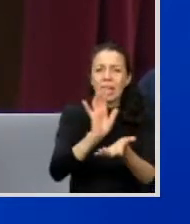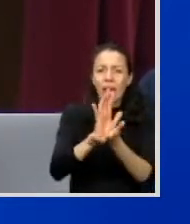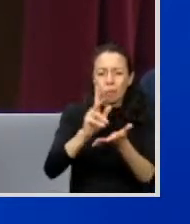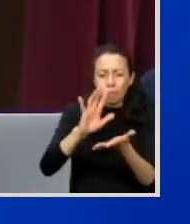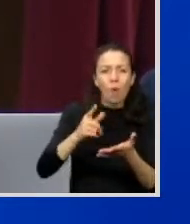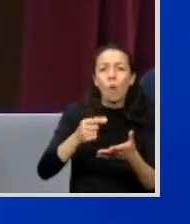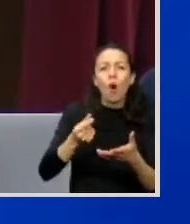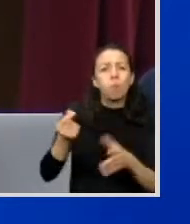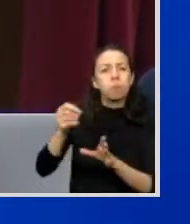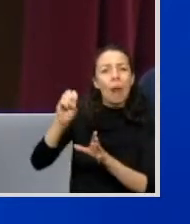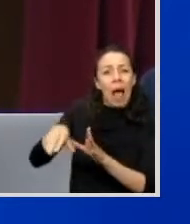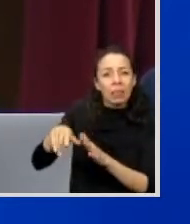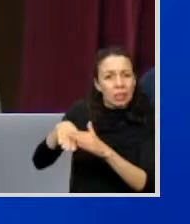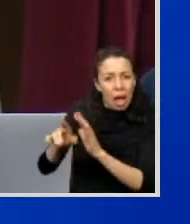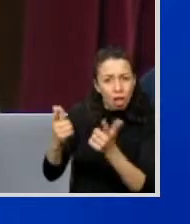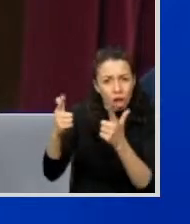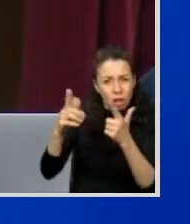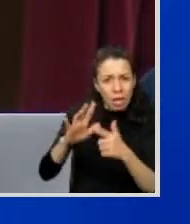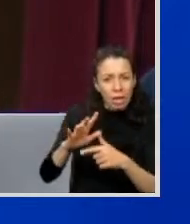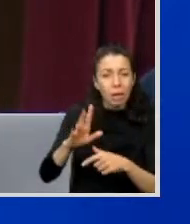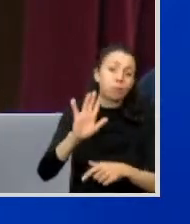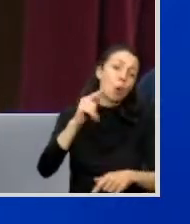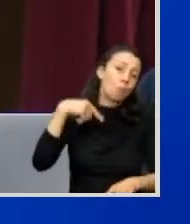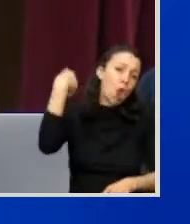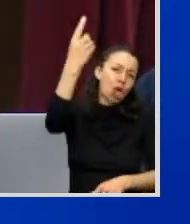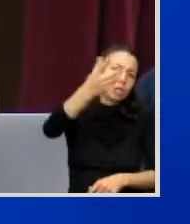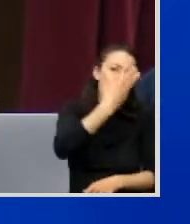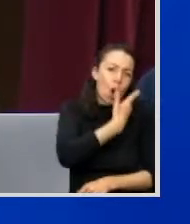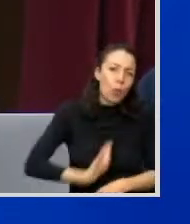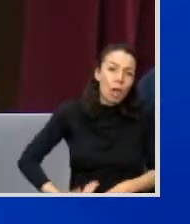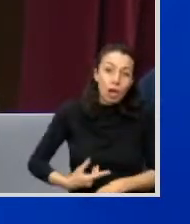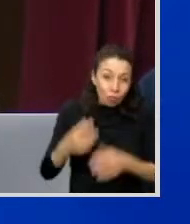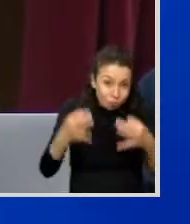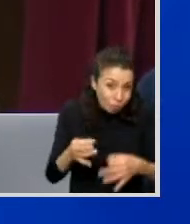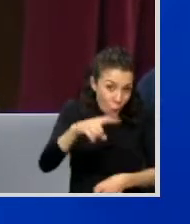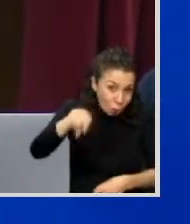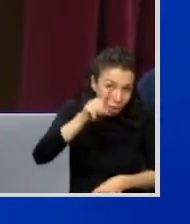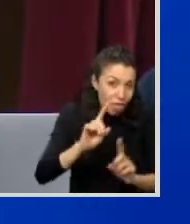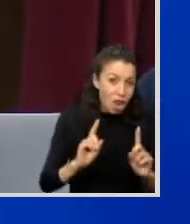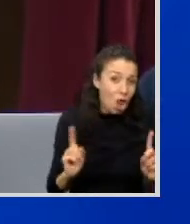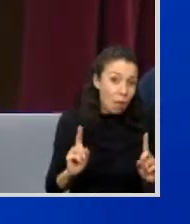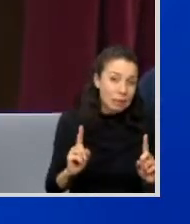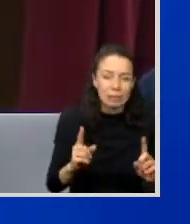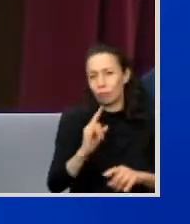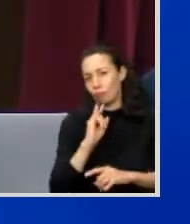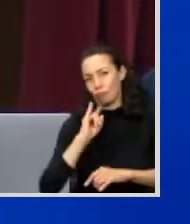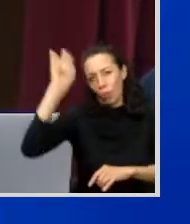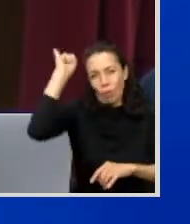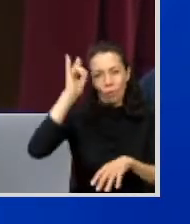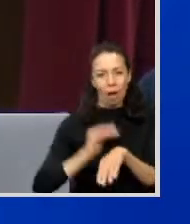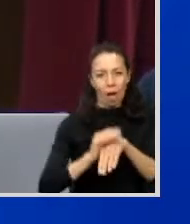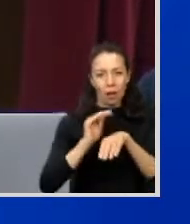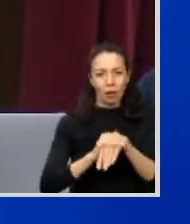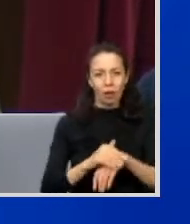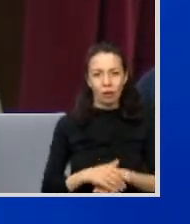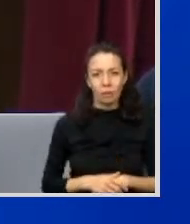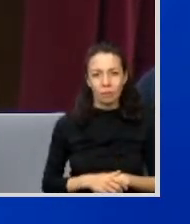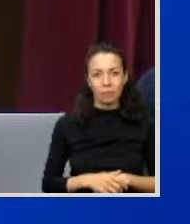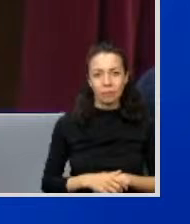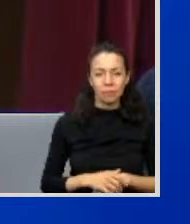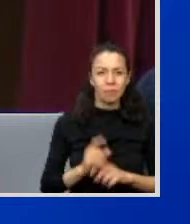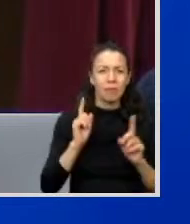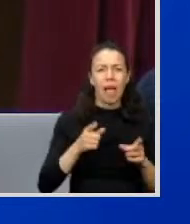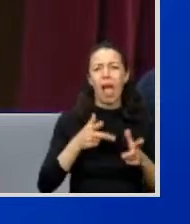en la coparticipación de la provincia de Corrientes. Yo voto en contra. Y a mí no me interesa que esté Milei y que esté quien esté. Aún un